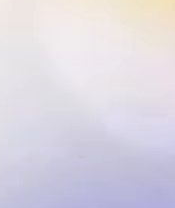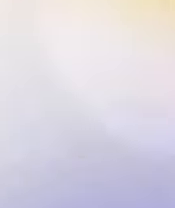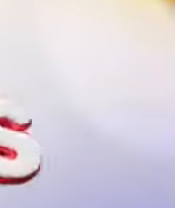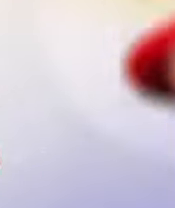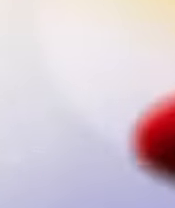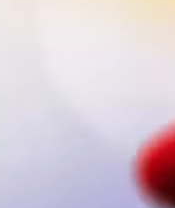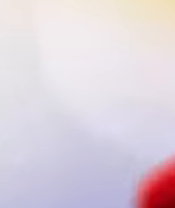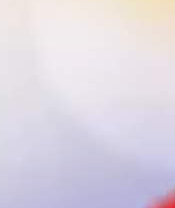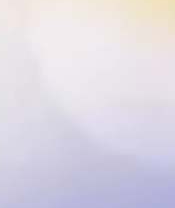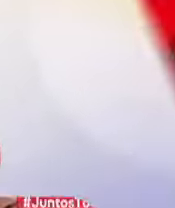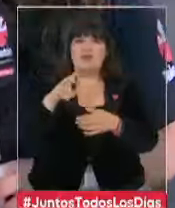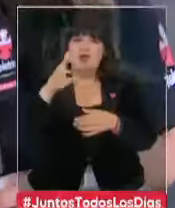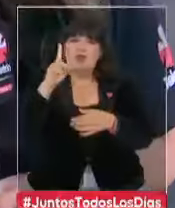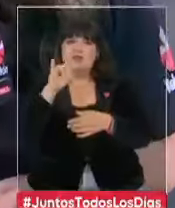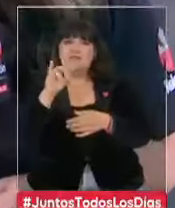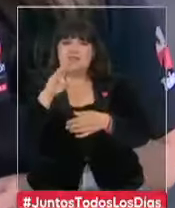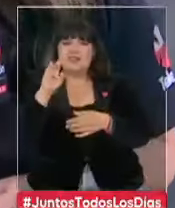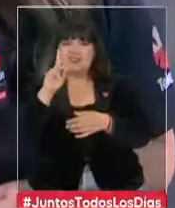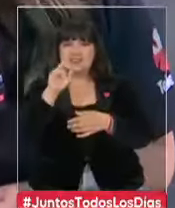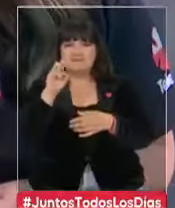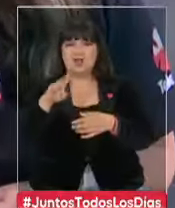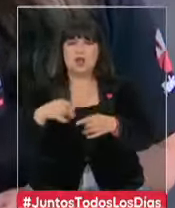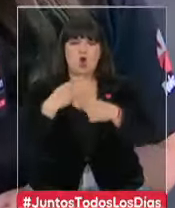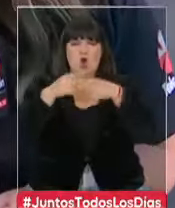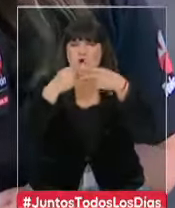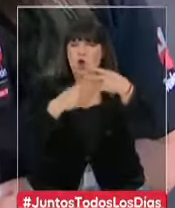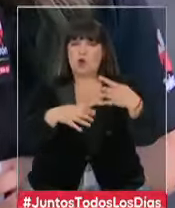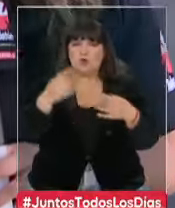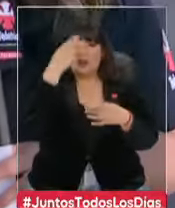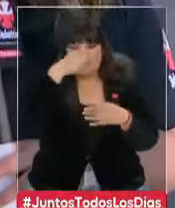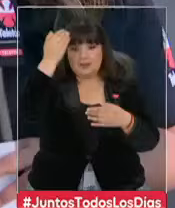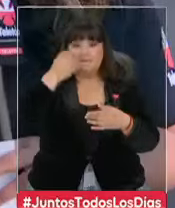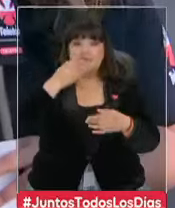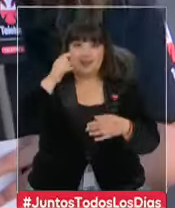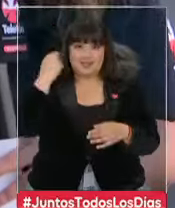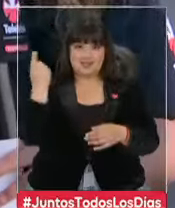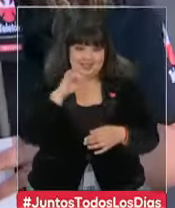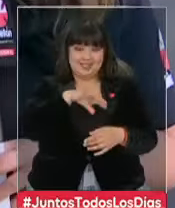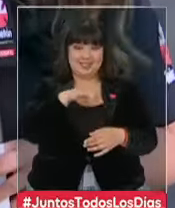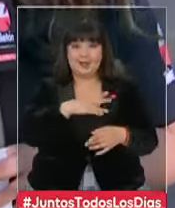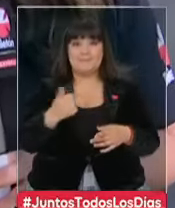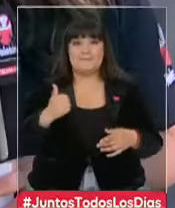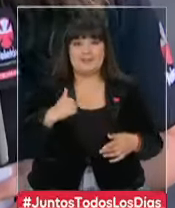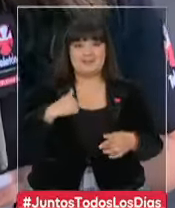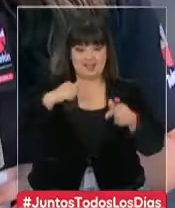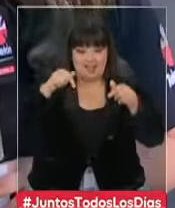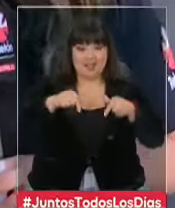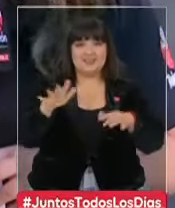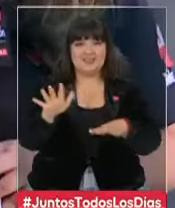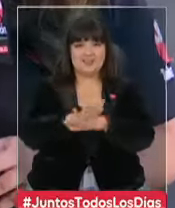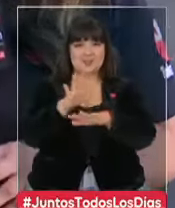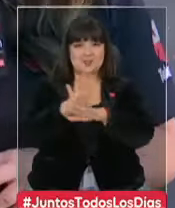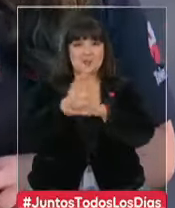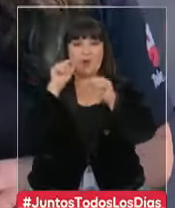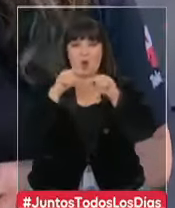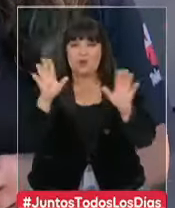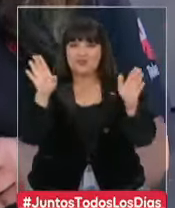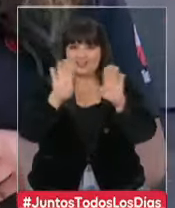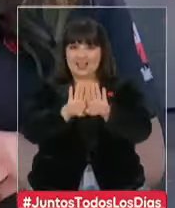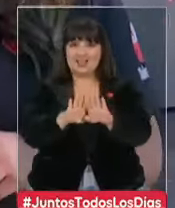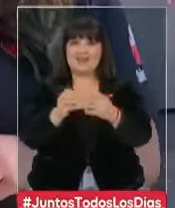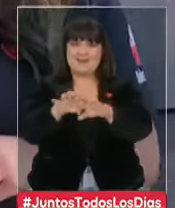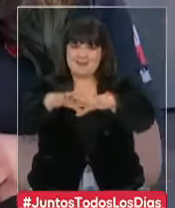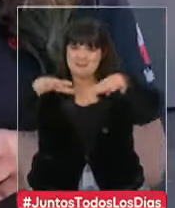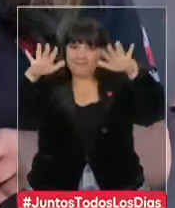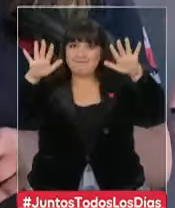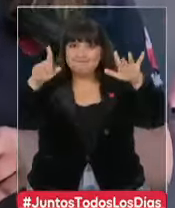Alex Ubago, David Bisbal, entre otros también artistas nacionales que van a estar aquí presentes en este show de cierre grandísimo